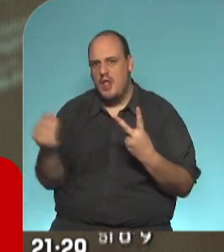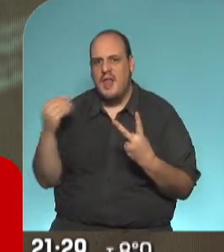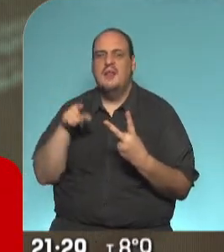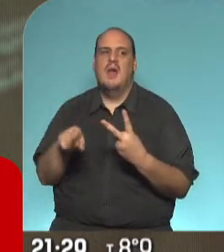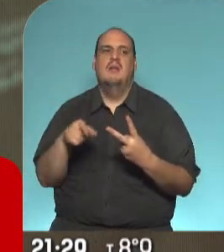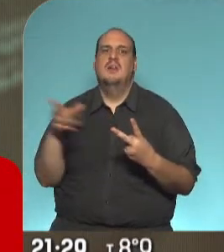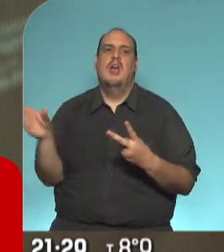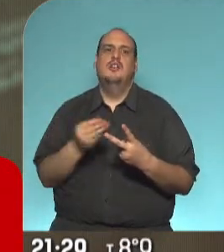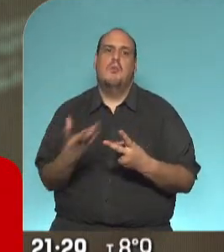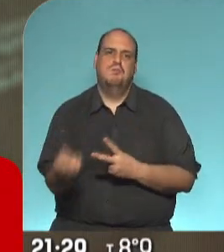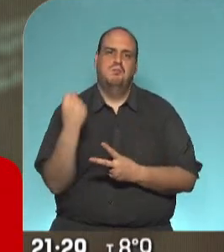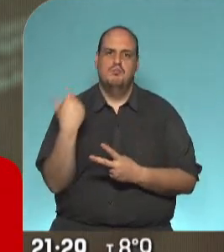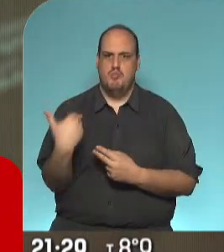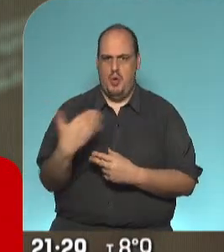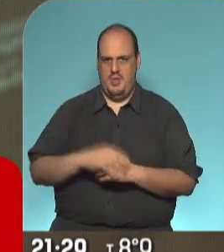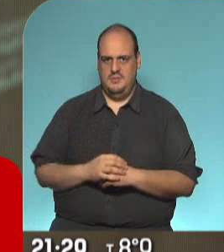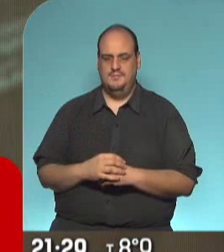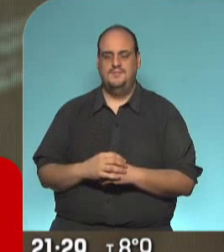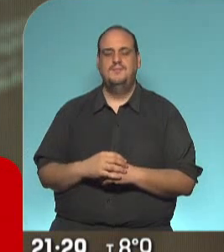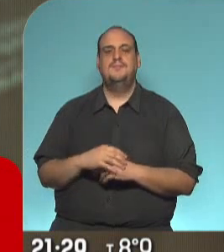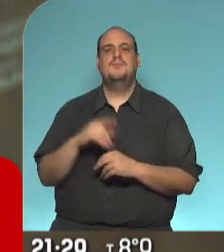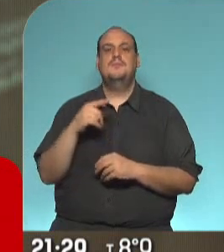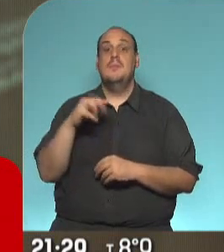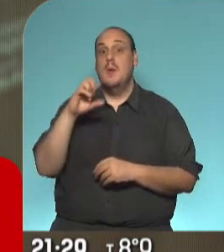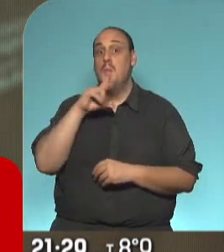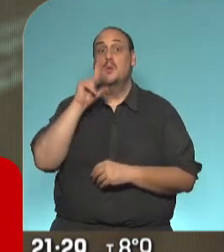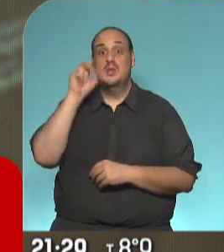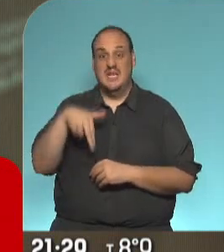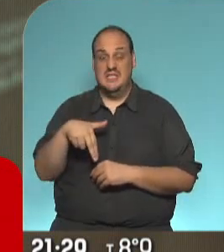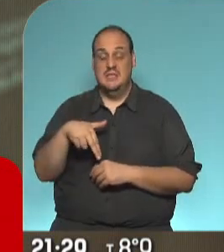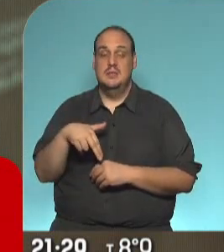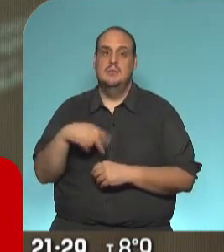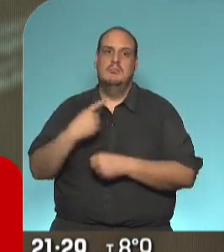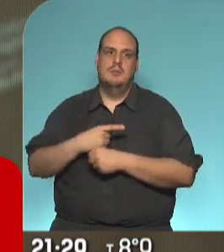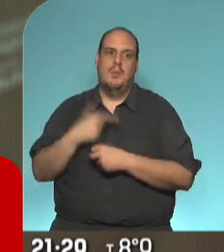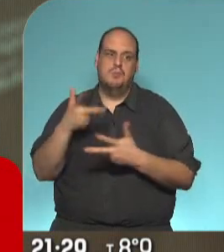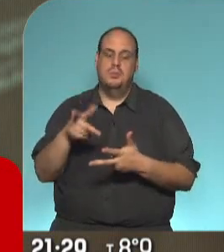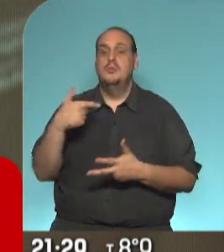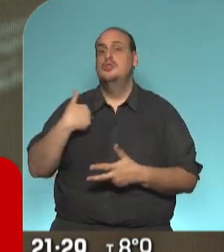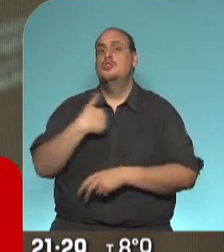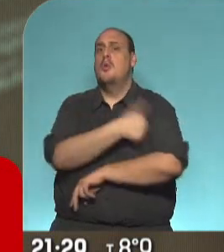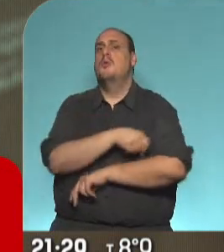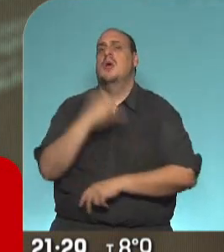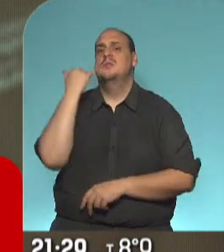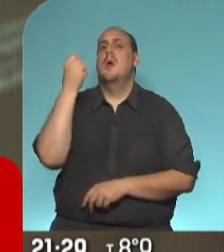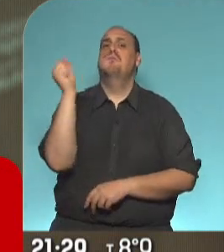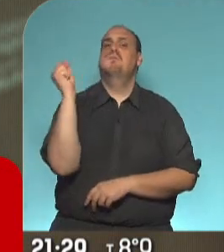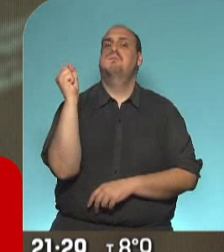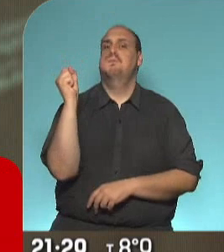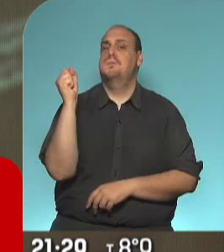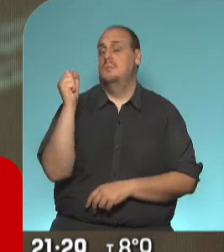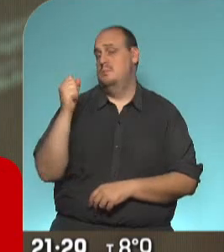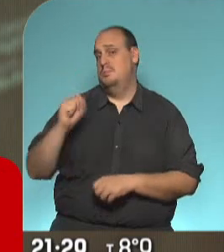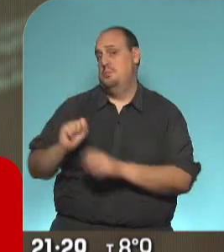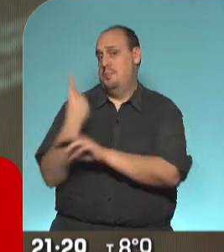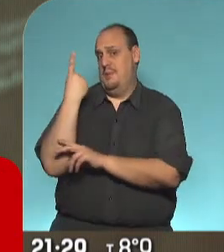acceso universal y de equidad, ¿no? Recordemos que por ahora Vladimir Putin fue el primero en salir a decir Rusia tiene la vacuna. Rusia tiene la vacuna, pareciera que